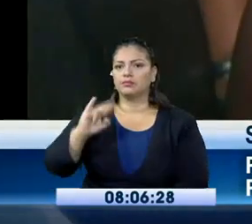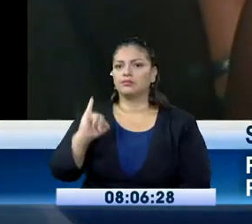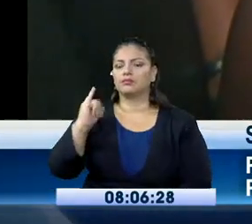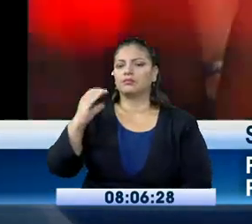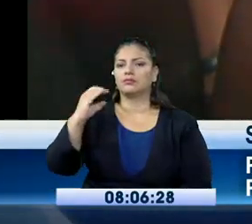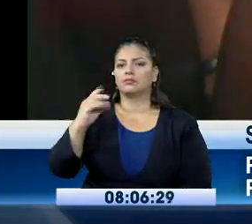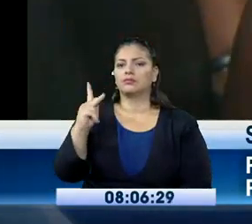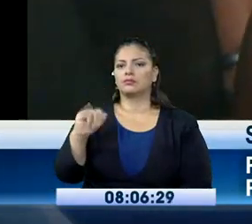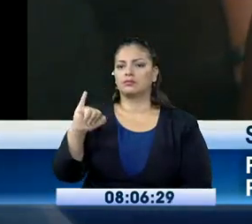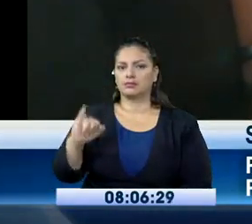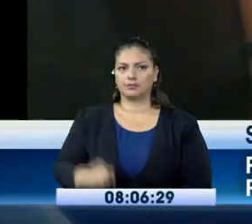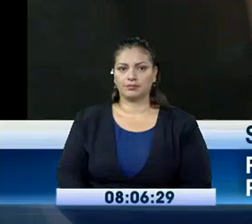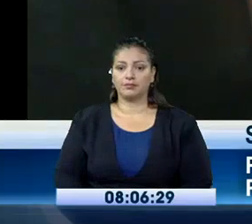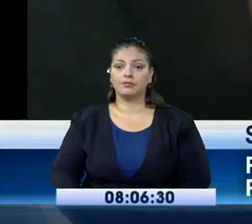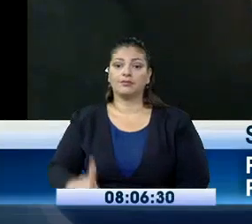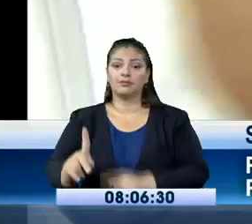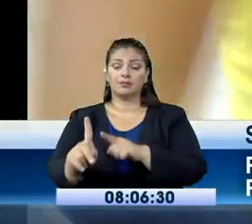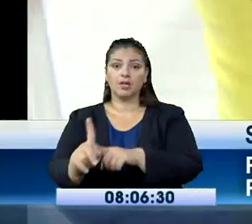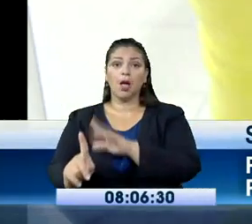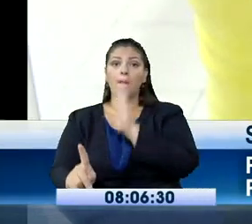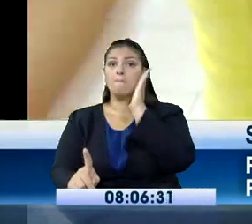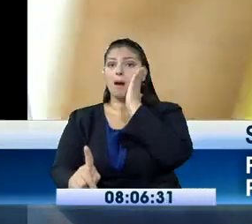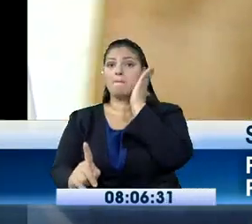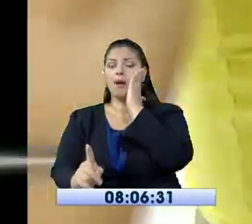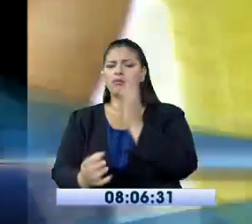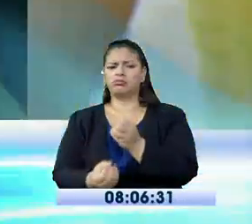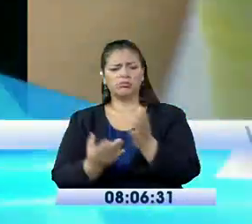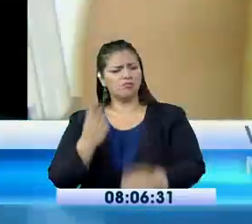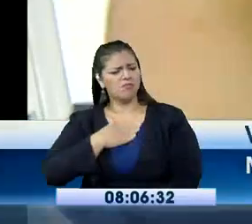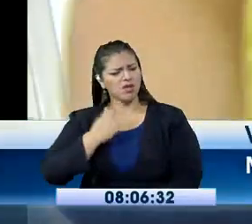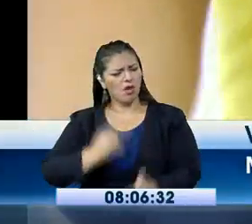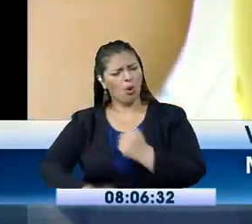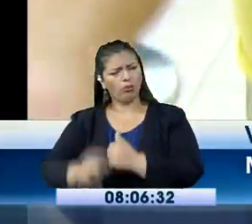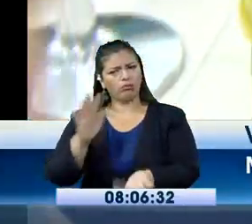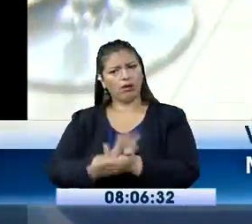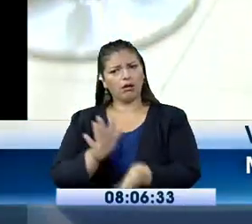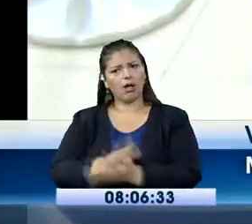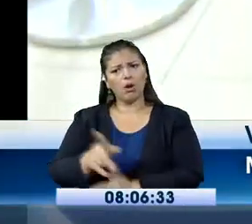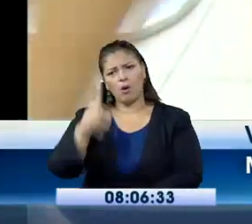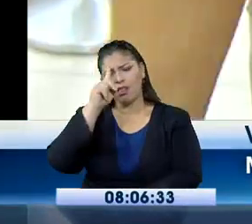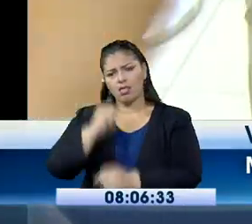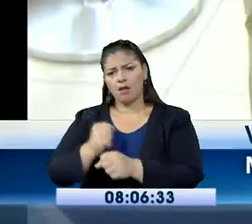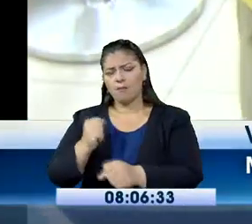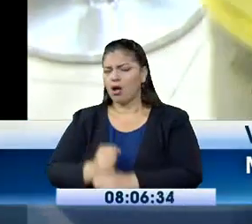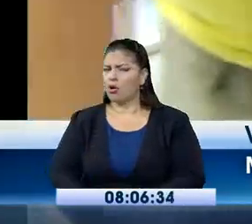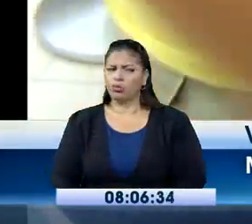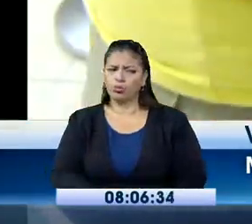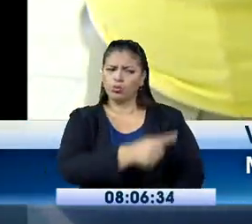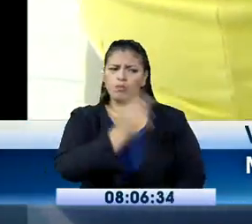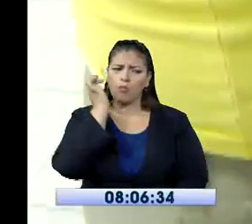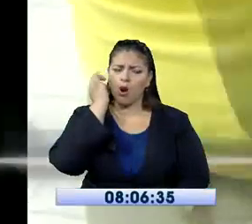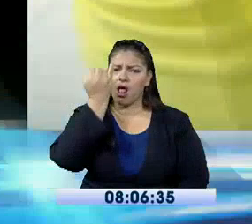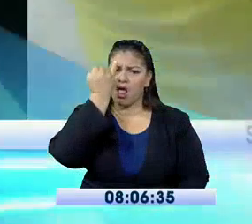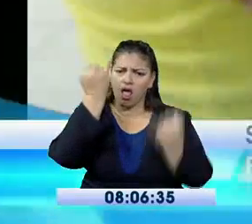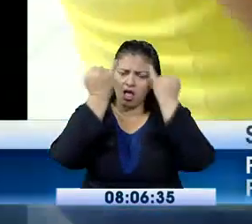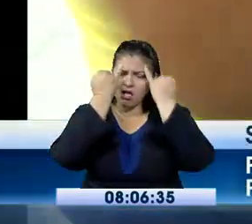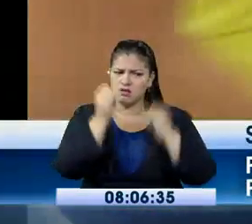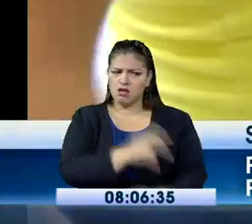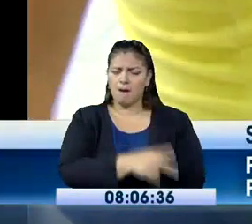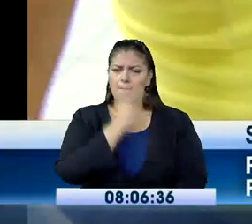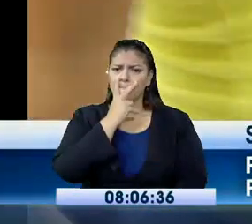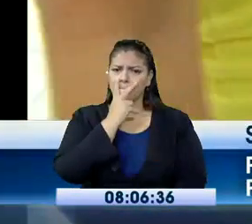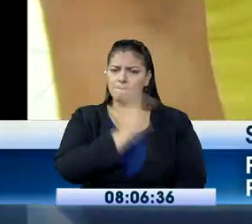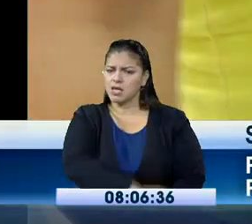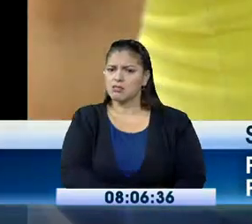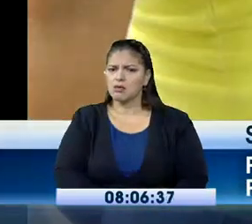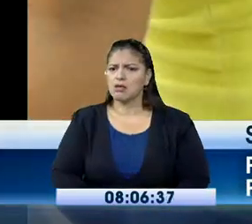hijo trabaja. Él no es que él va a andar, anda haciendo problemas en la calle. Yo no sé por qué esta chica